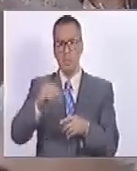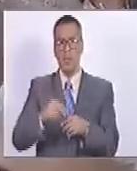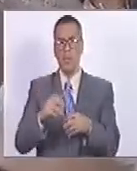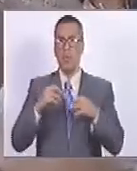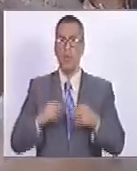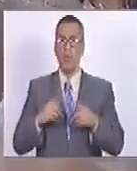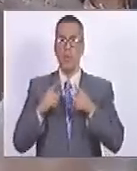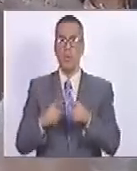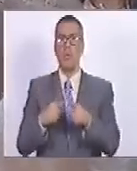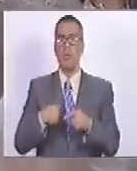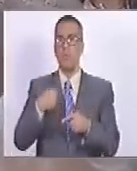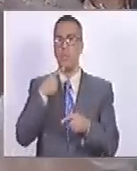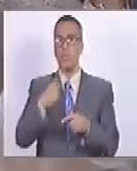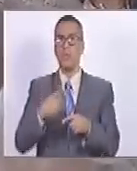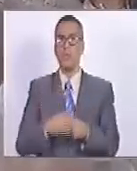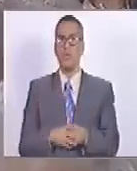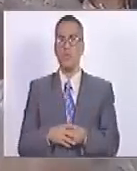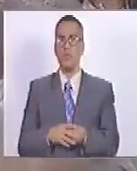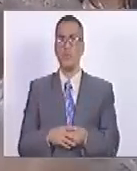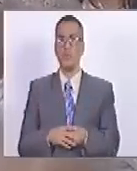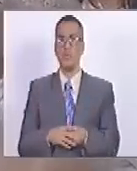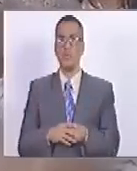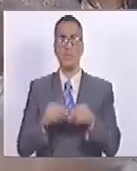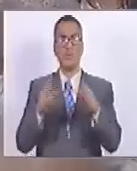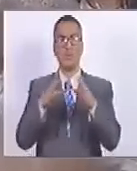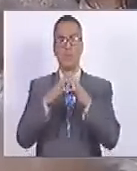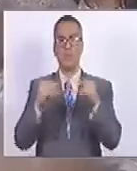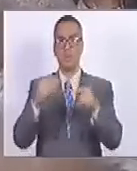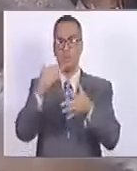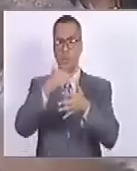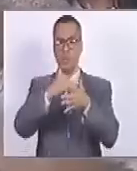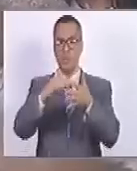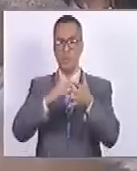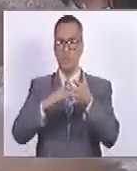esta ocasión para decir que toda la agenda,